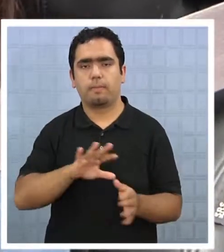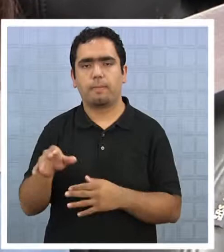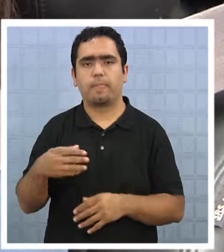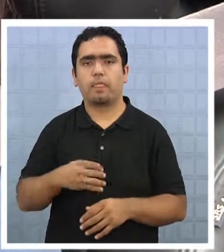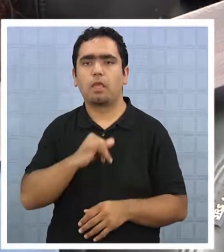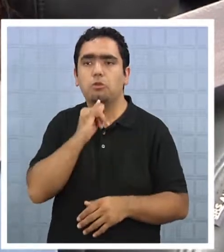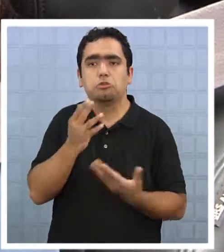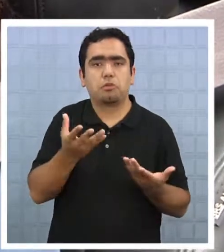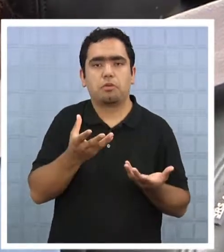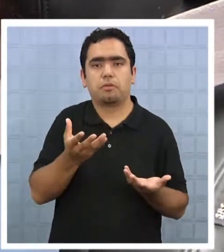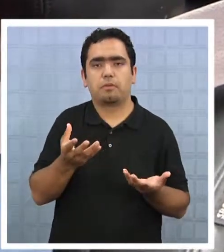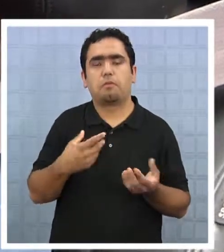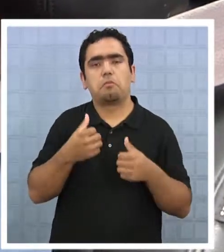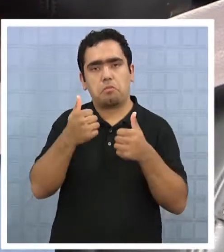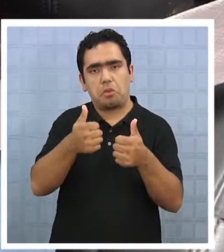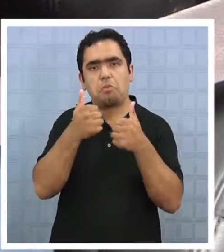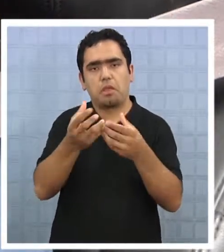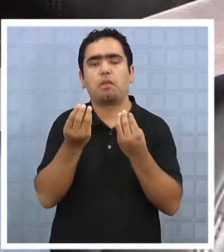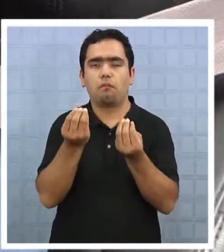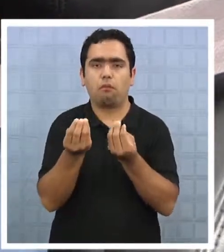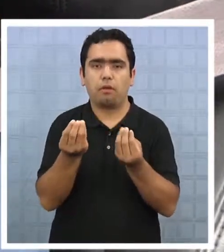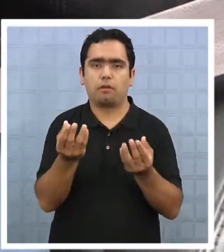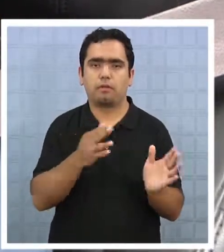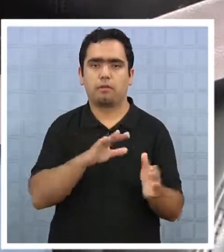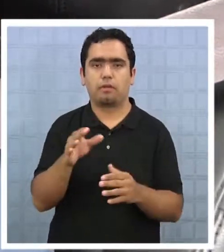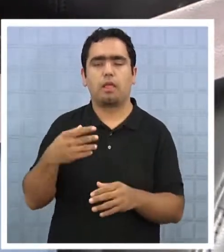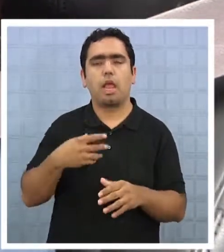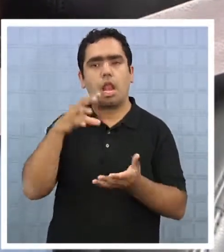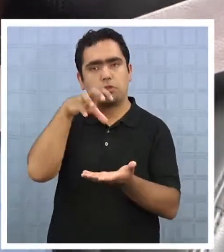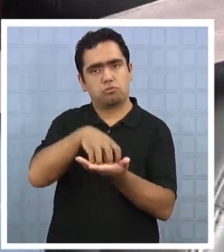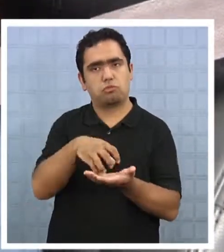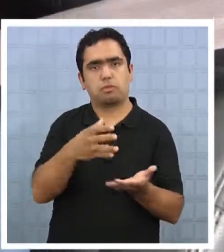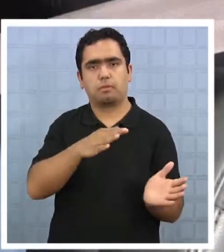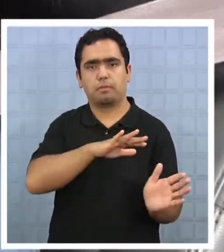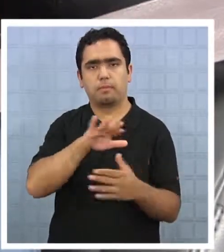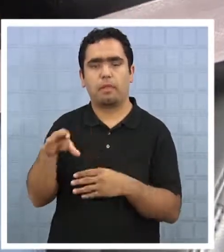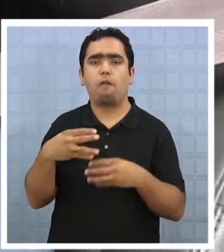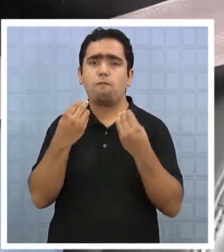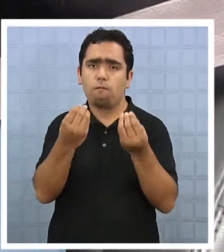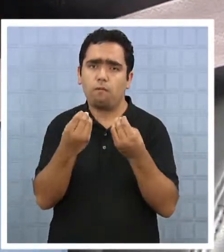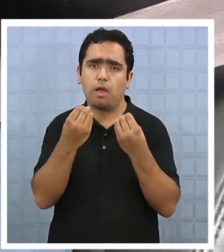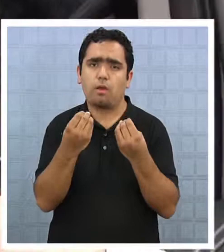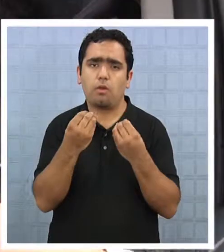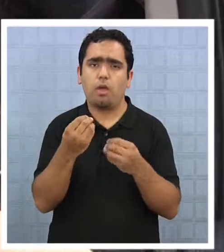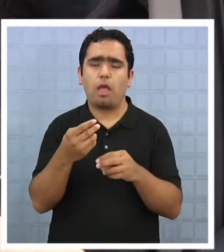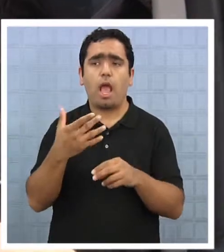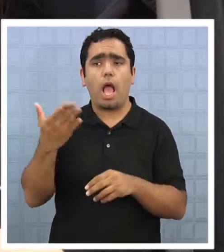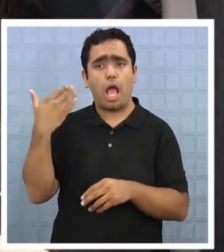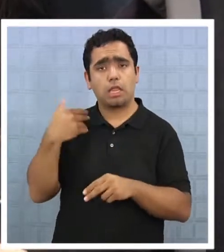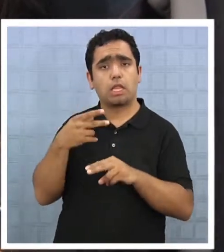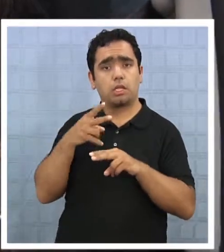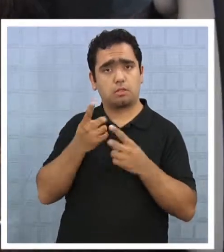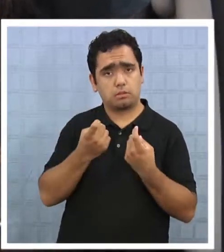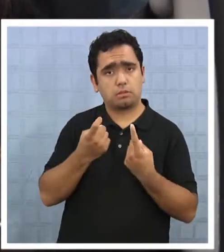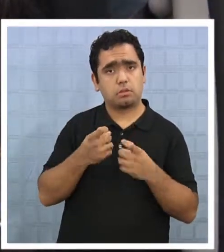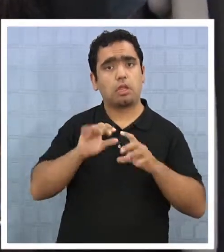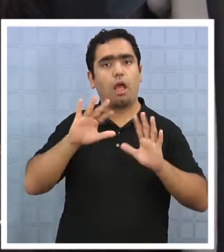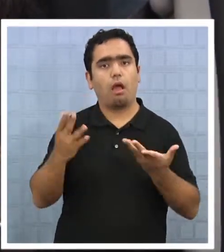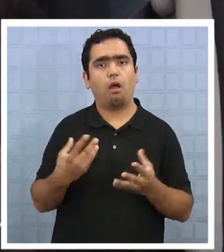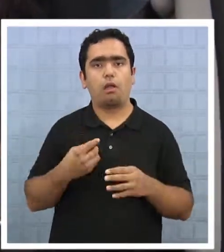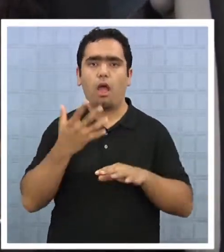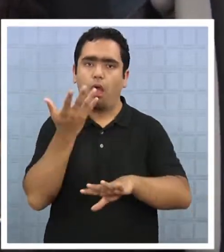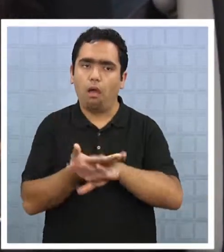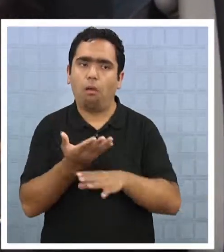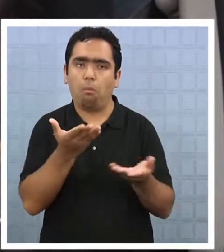harto asalto, y ay, no sé, tía. Qué bueno. Bien, qué bueno. Protección para la ciudad. Muy buena, hacía falta un retén de carabineros